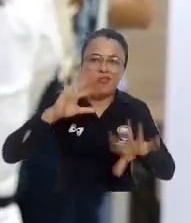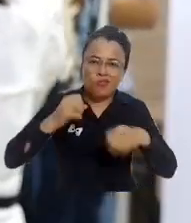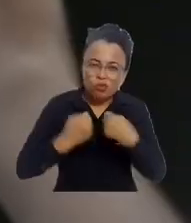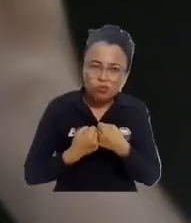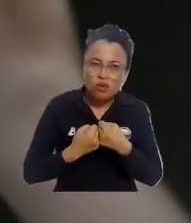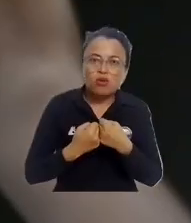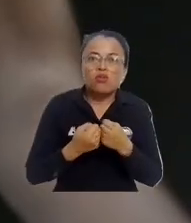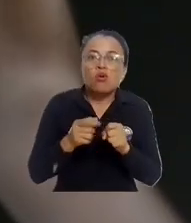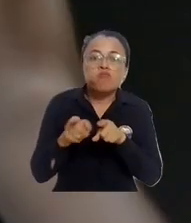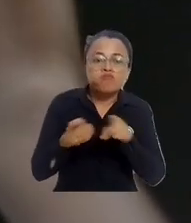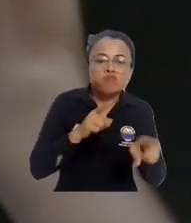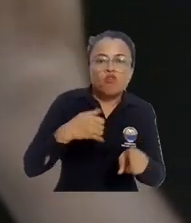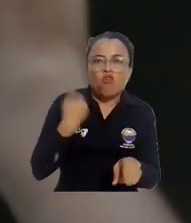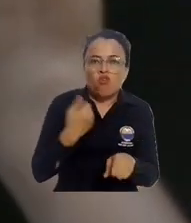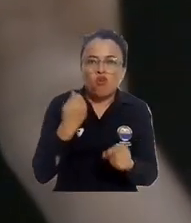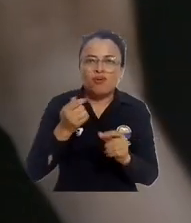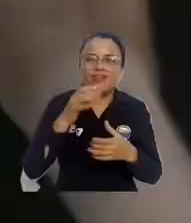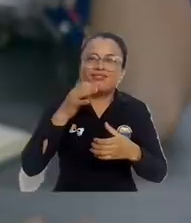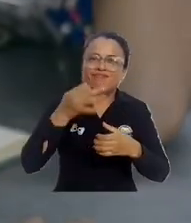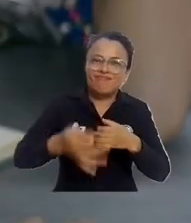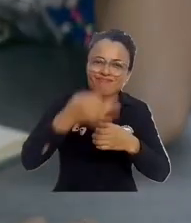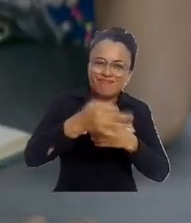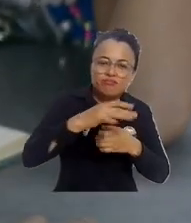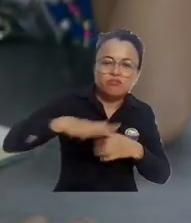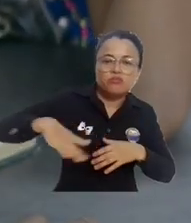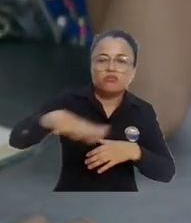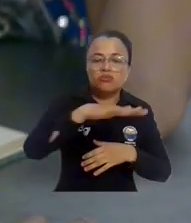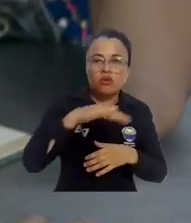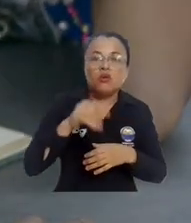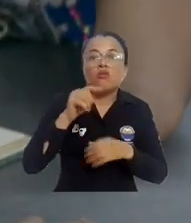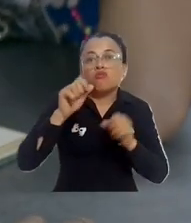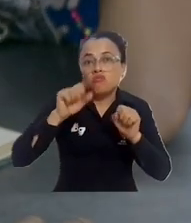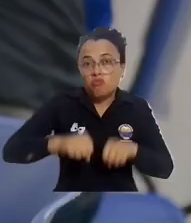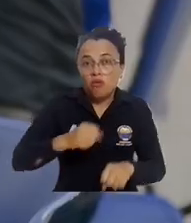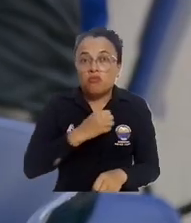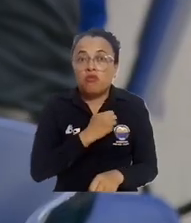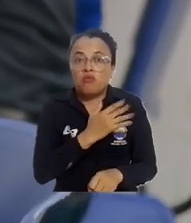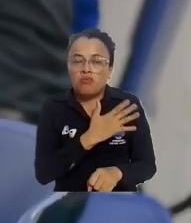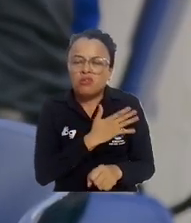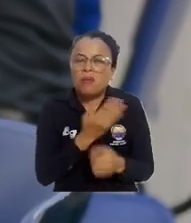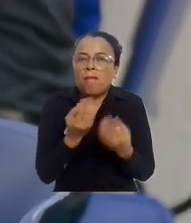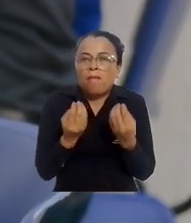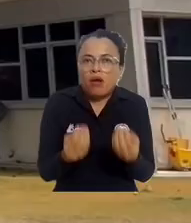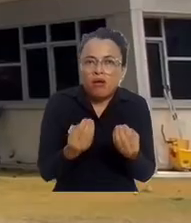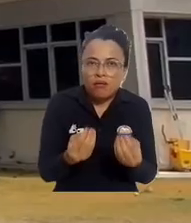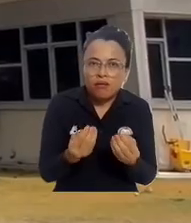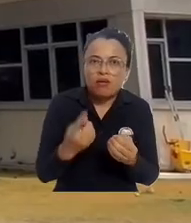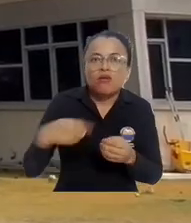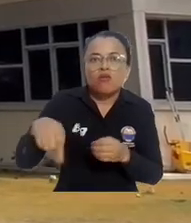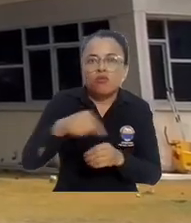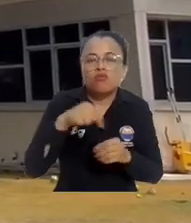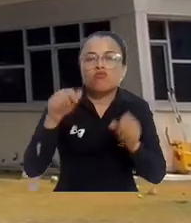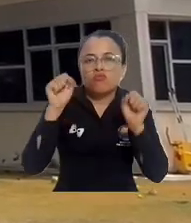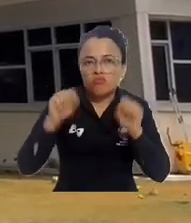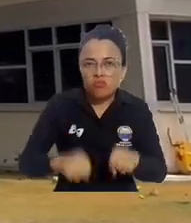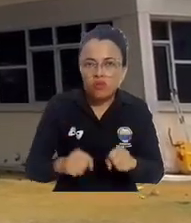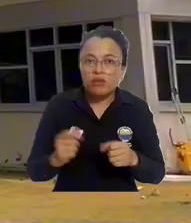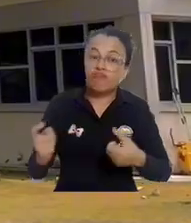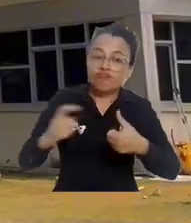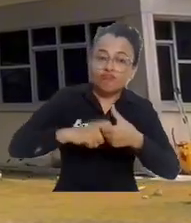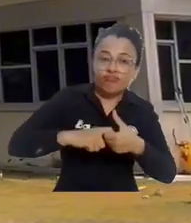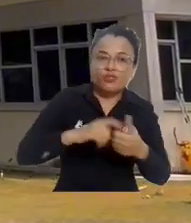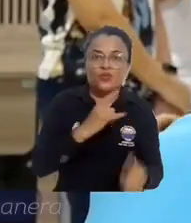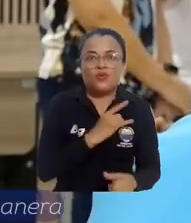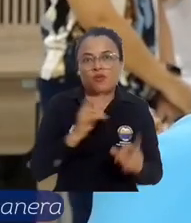que la juventud de zona bananera pues necesita la oportunidad de poder hacer parte de esta gran